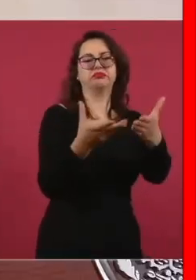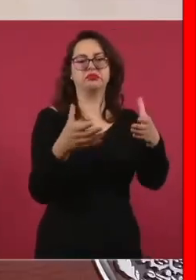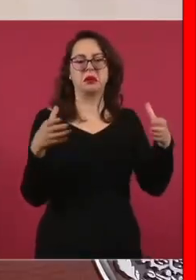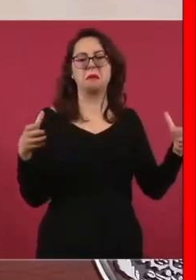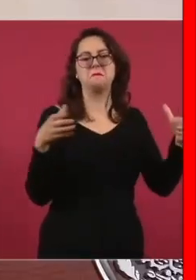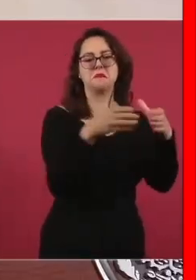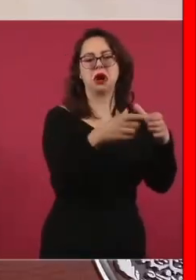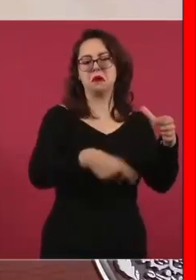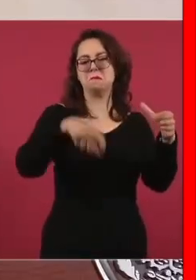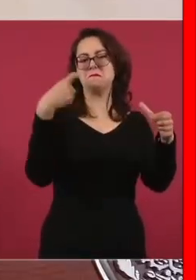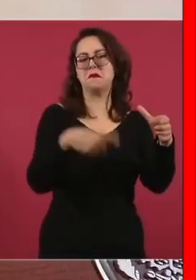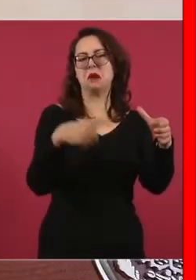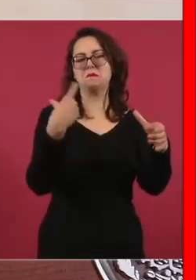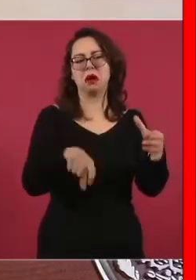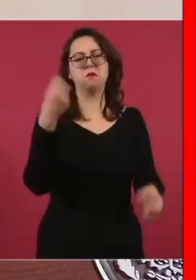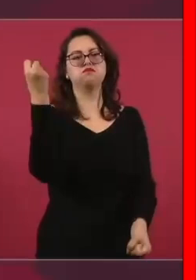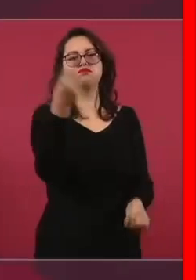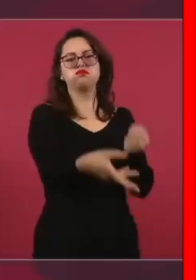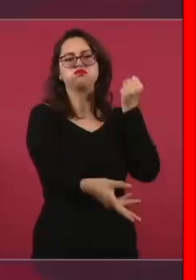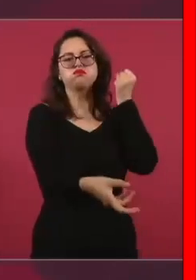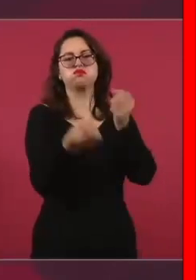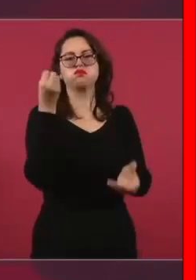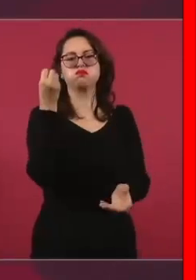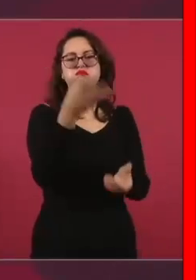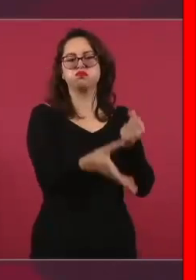¿Qué le dieron a los